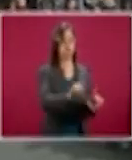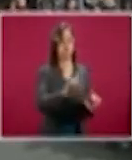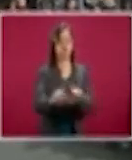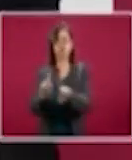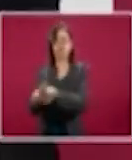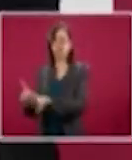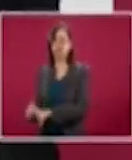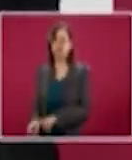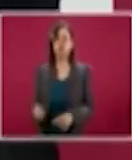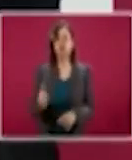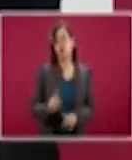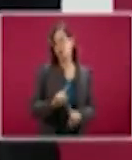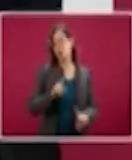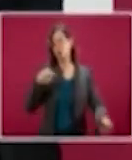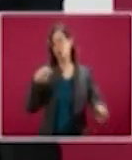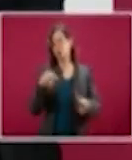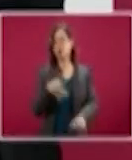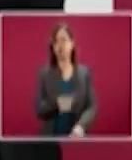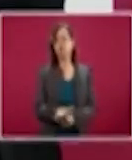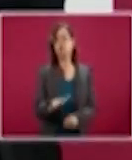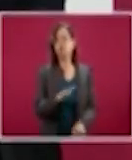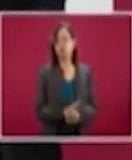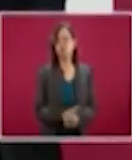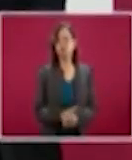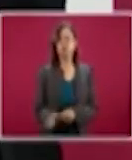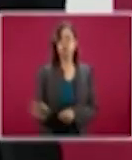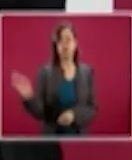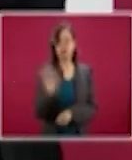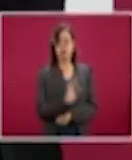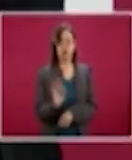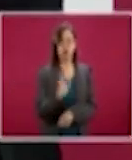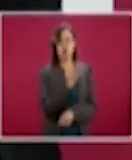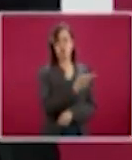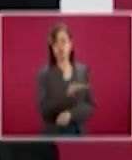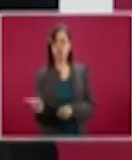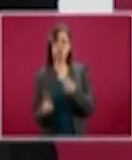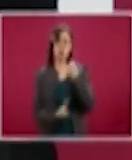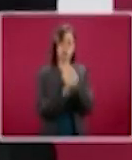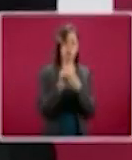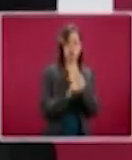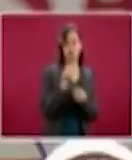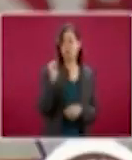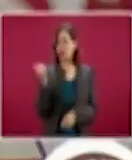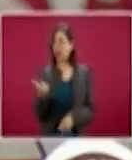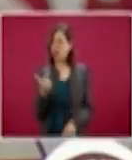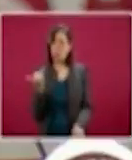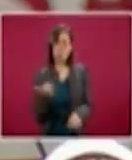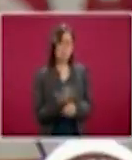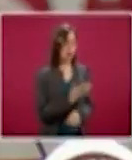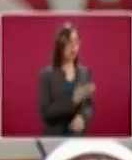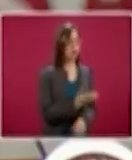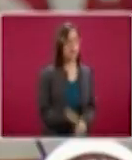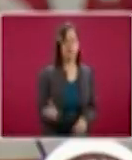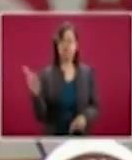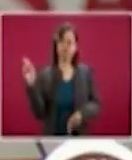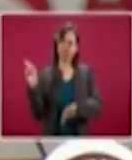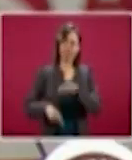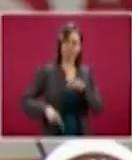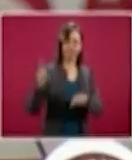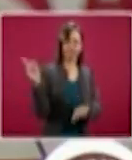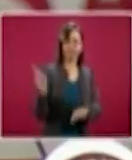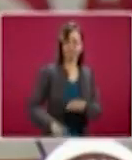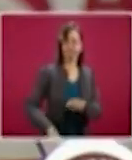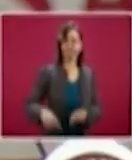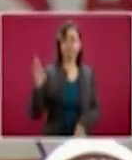431 mil 300 millones de pesos el año que entra serán 256 mil millones en los últimos dos años del